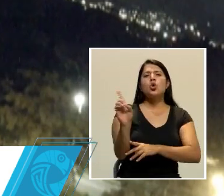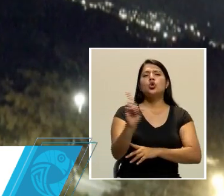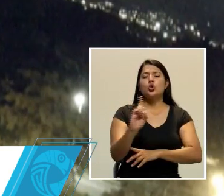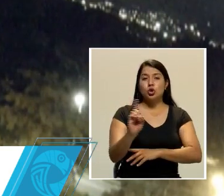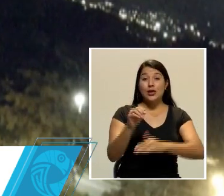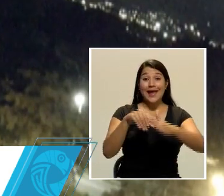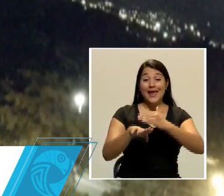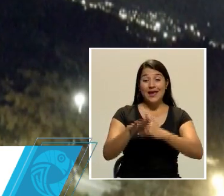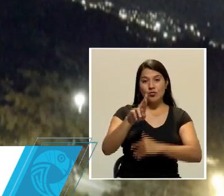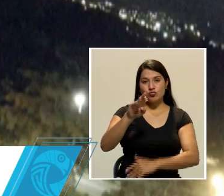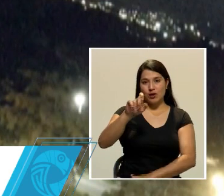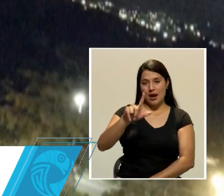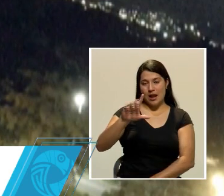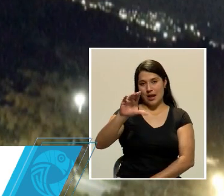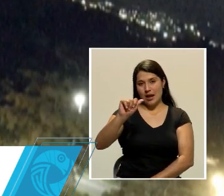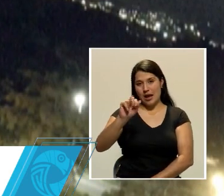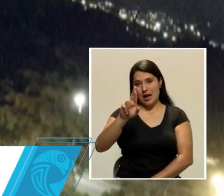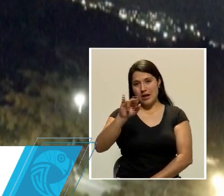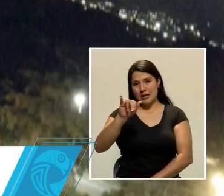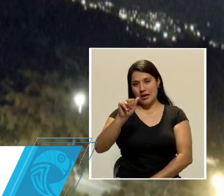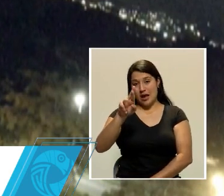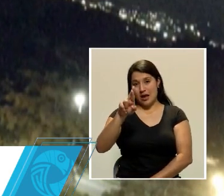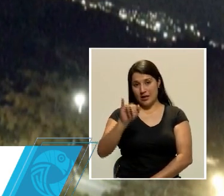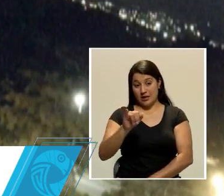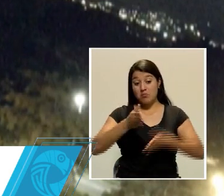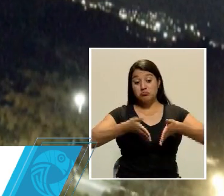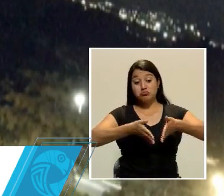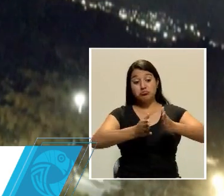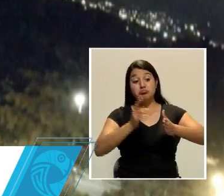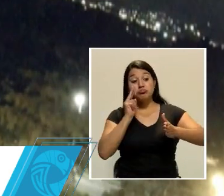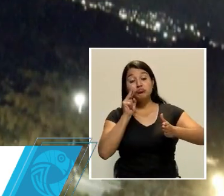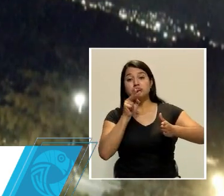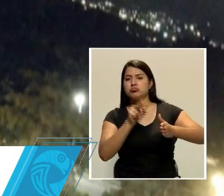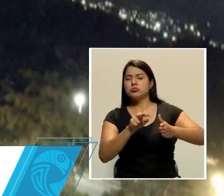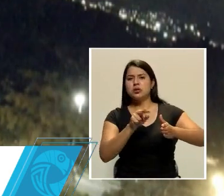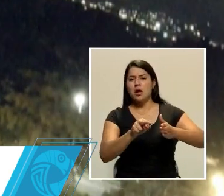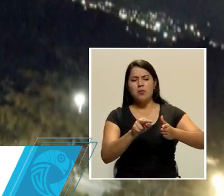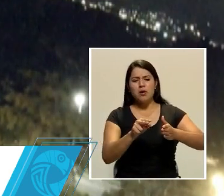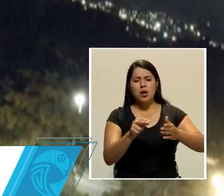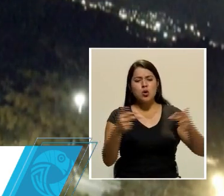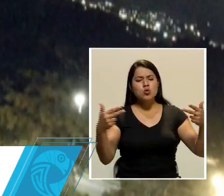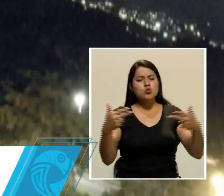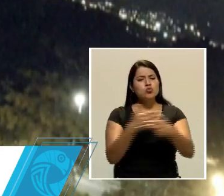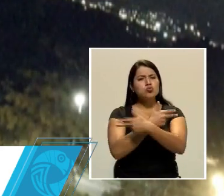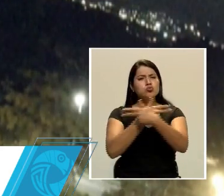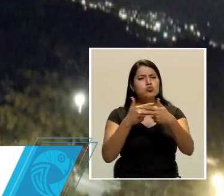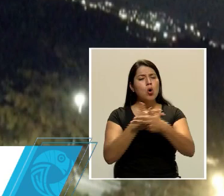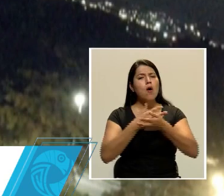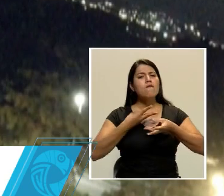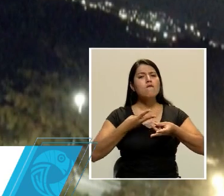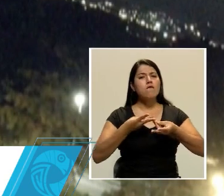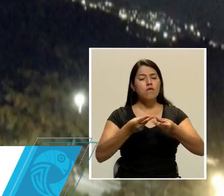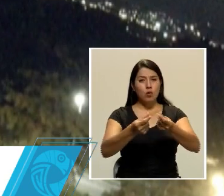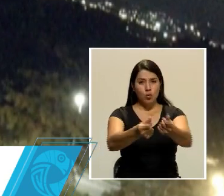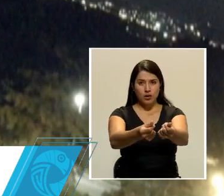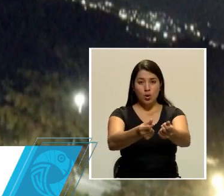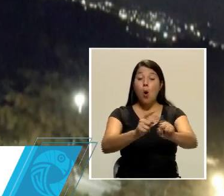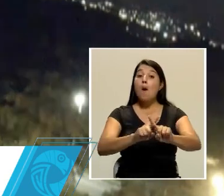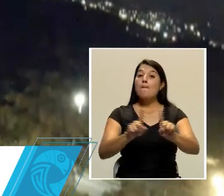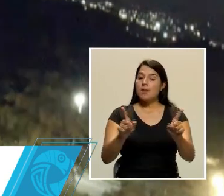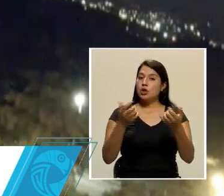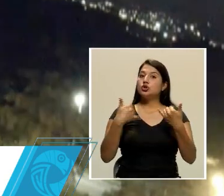A las 7:19 vamos a ver el estado del tránsito en la capital. La primera cámara que tenemos son imágenes que